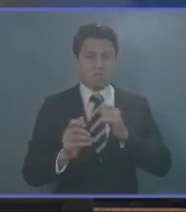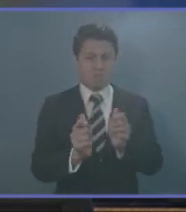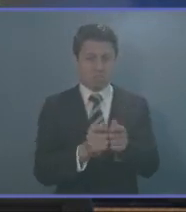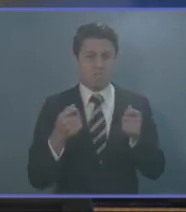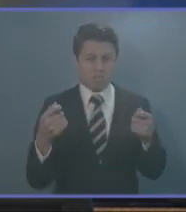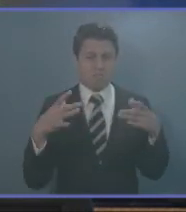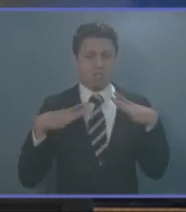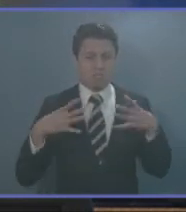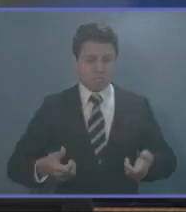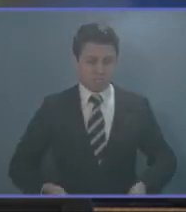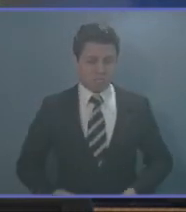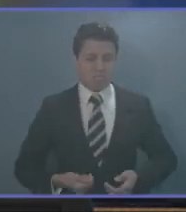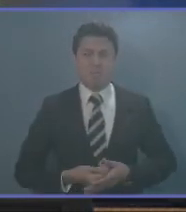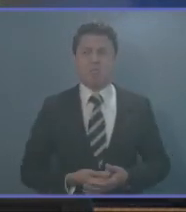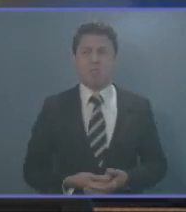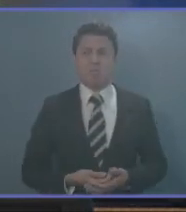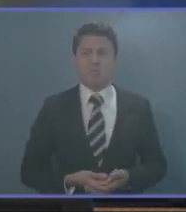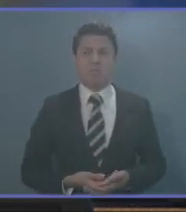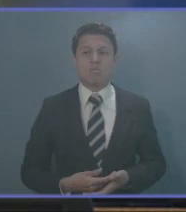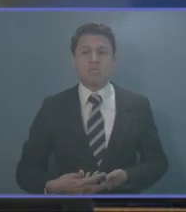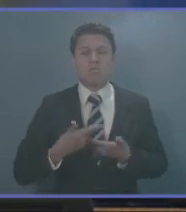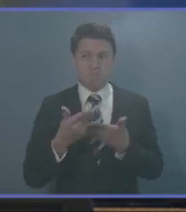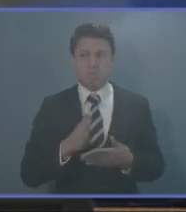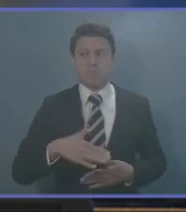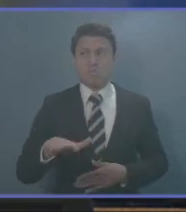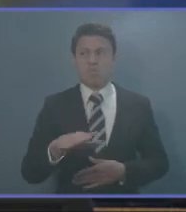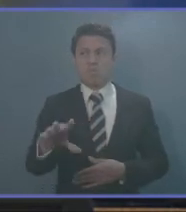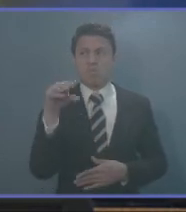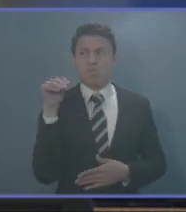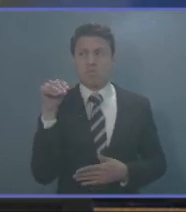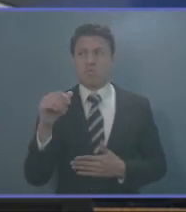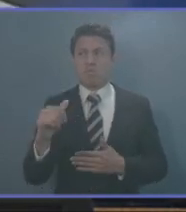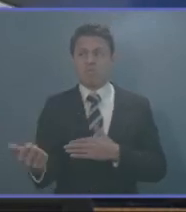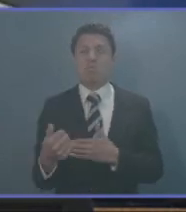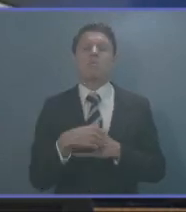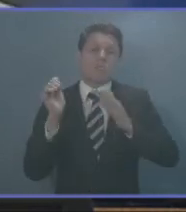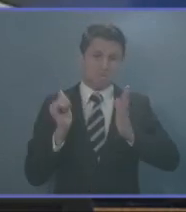diario oficial. Dado en el Salón Azul